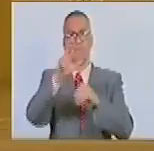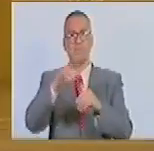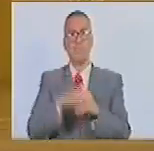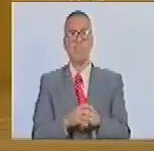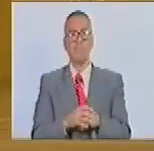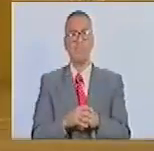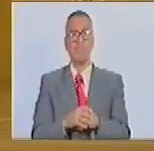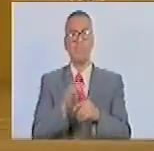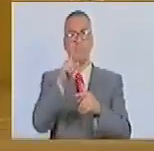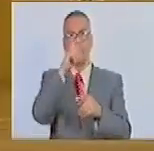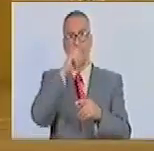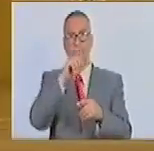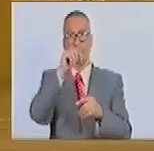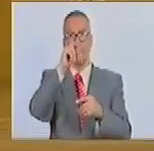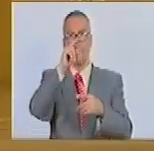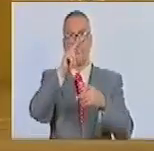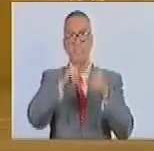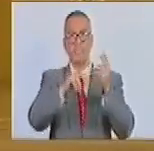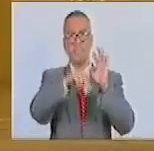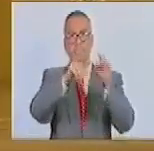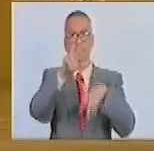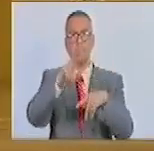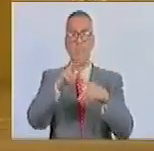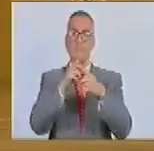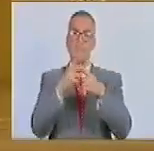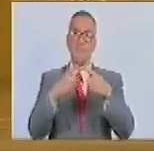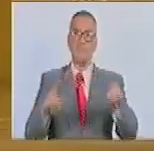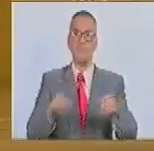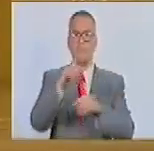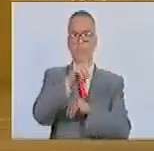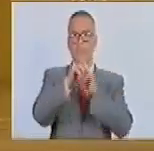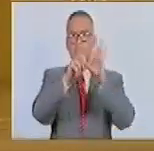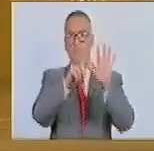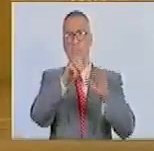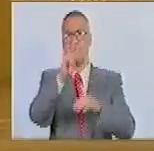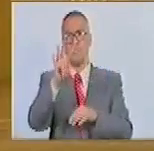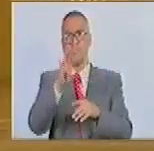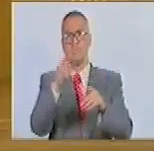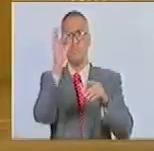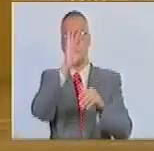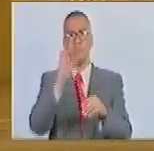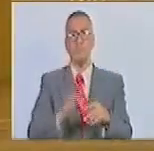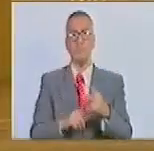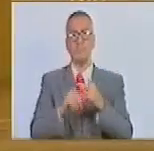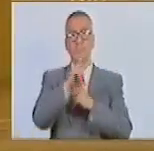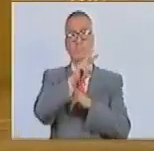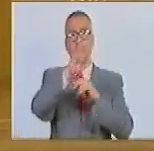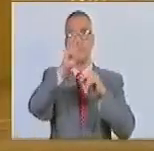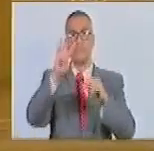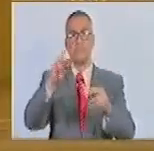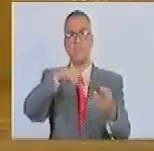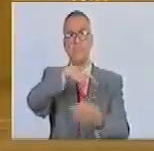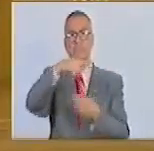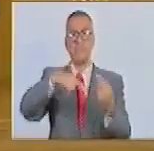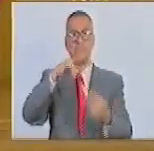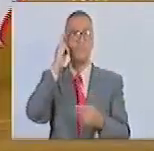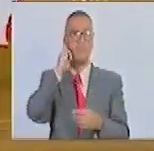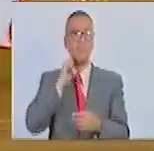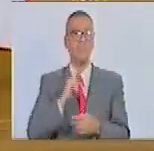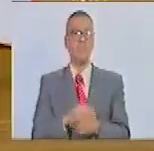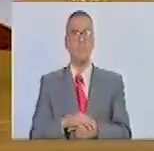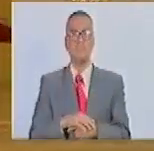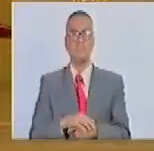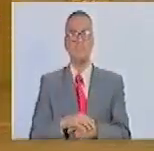2023, años 213 de la Independencia, 164 de la Federación y 24 de la Revolución